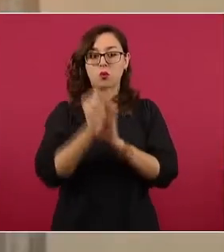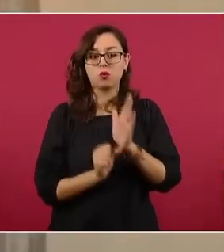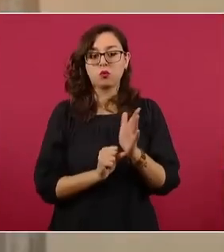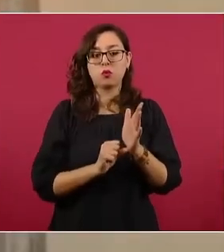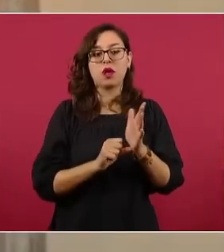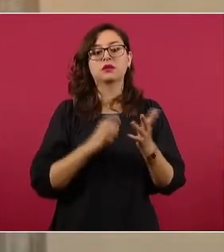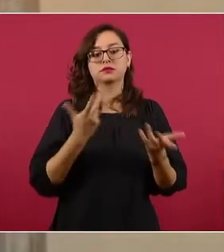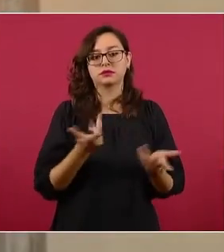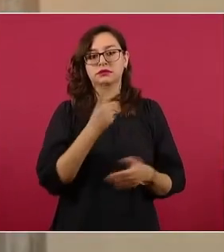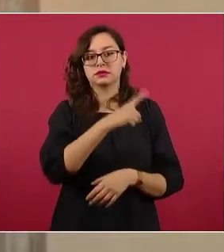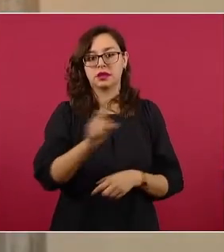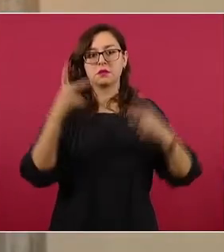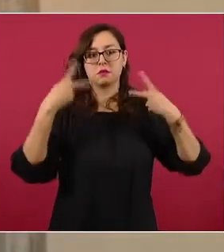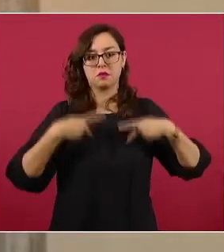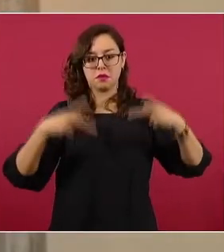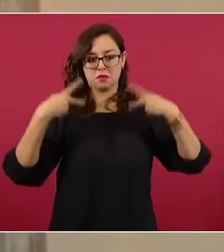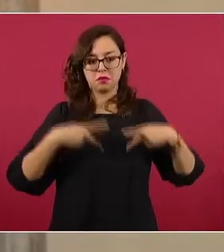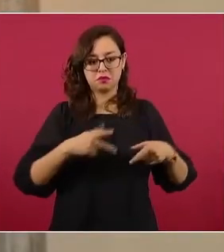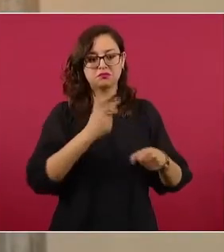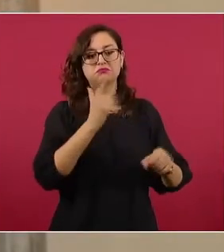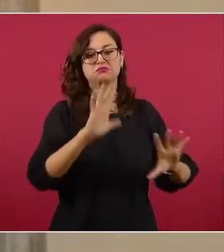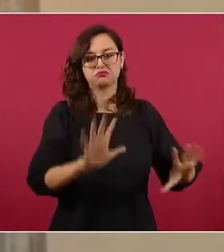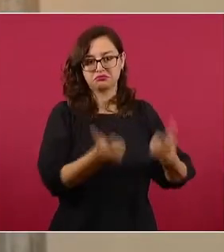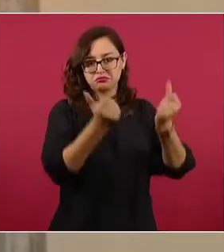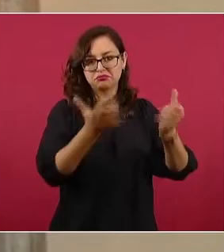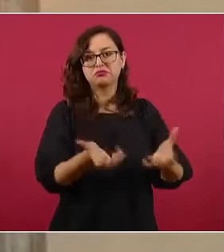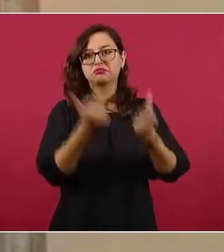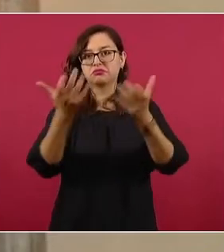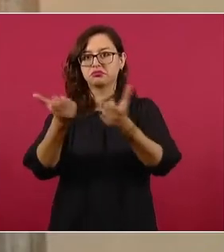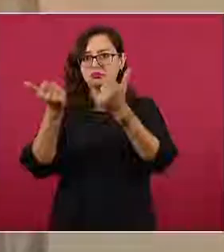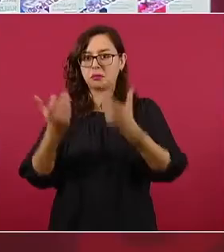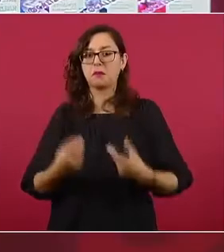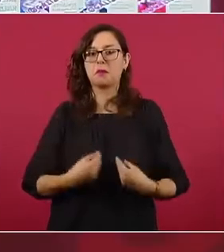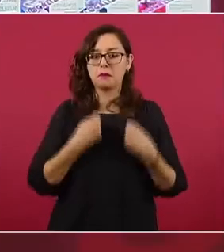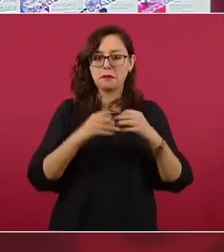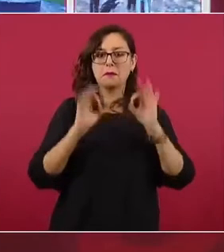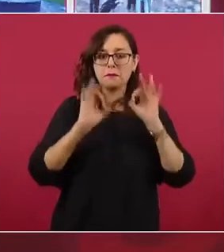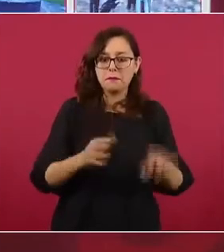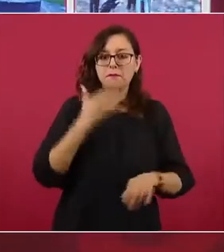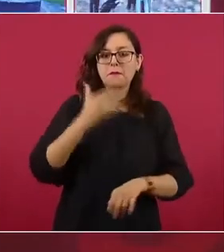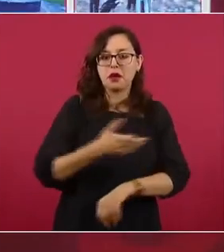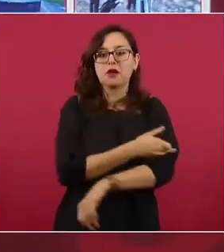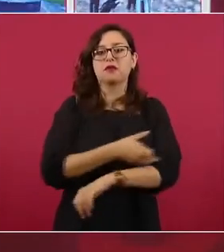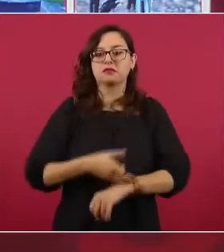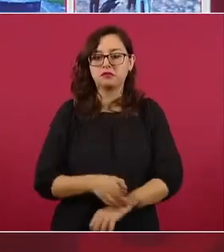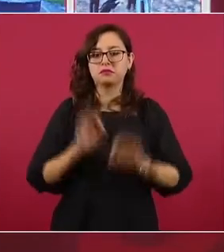no localizados. Ya todos están con bien con sus familias. Siguiente.